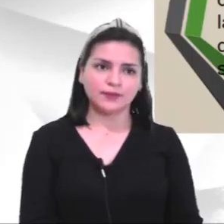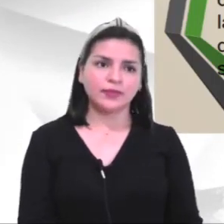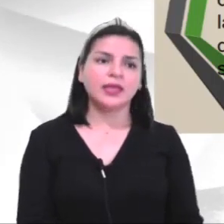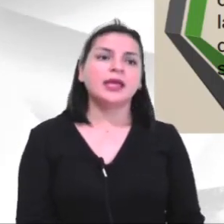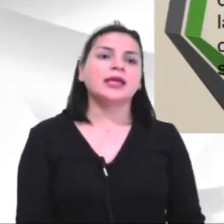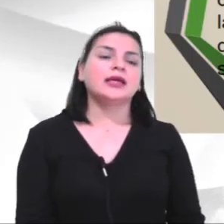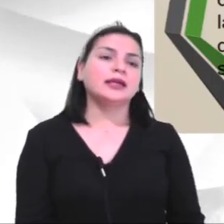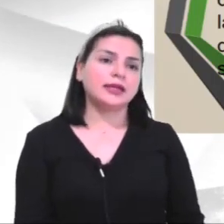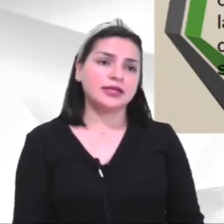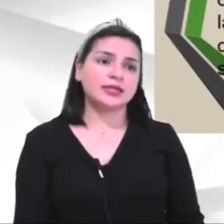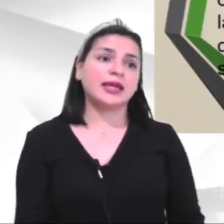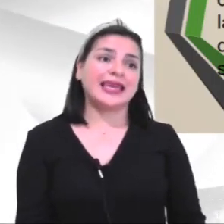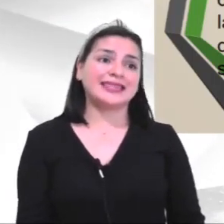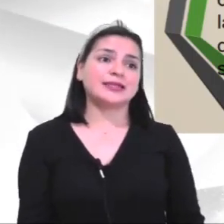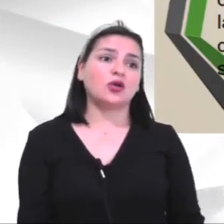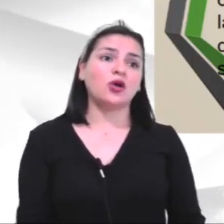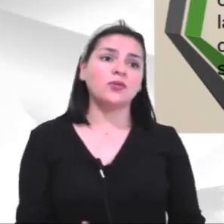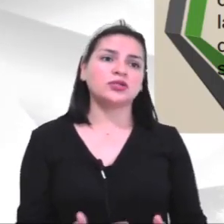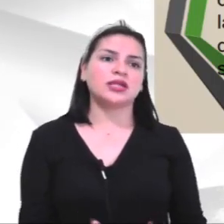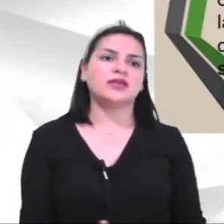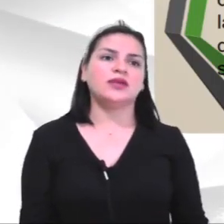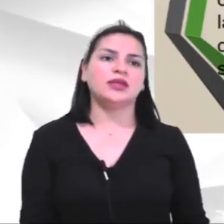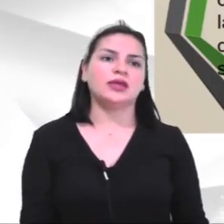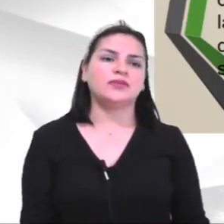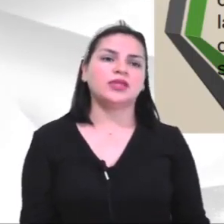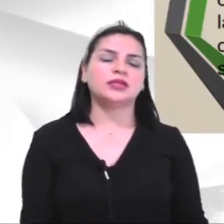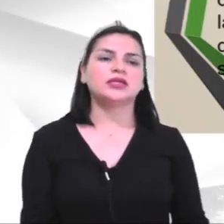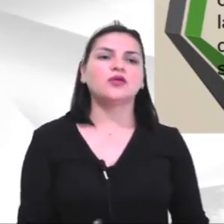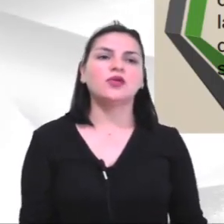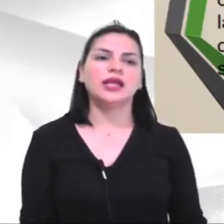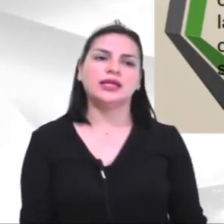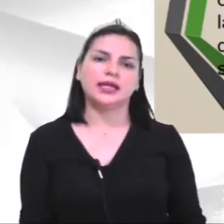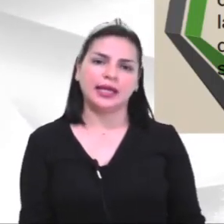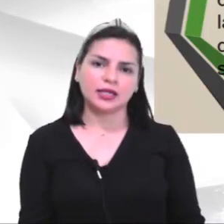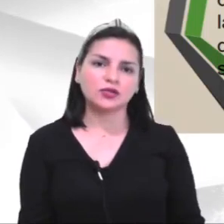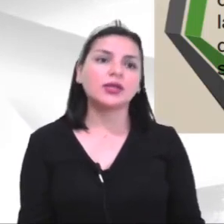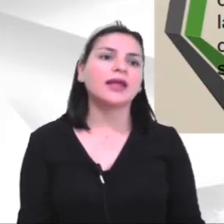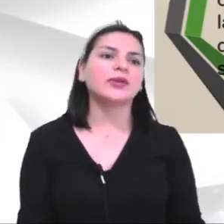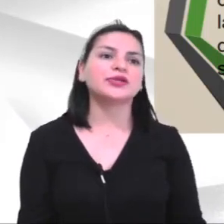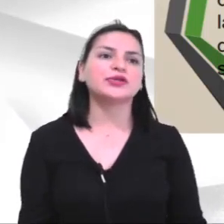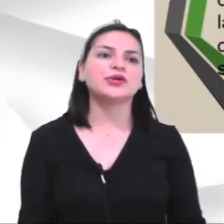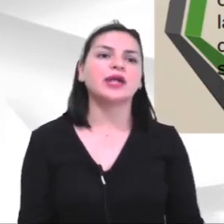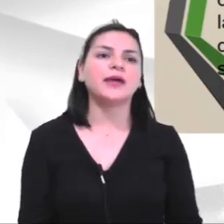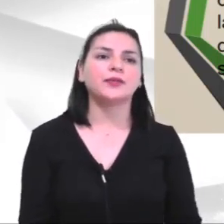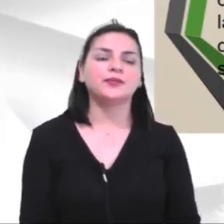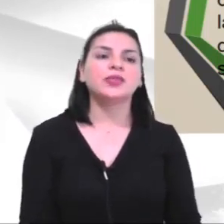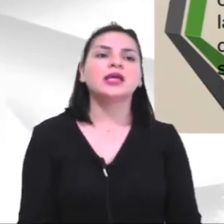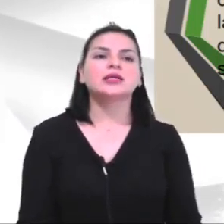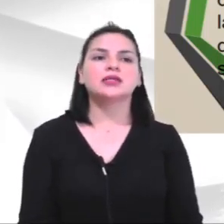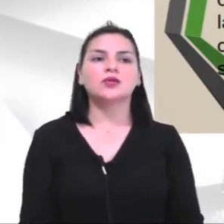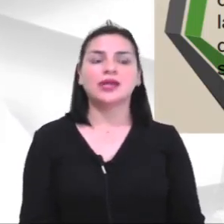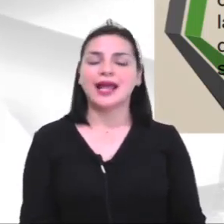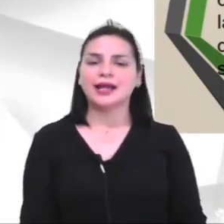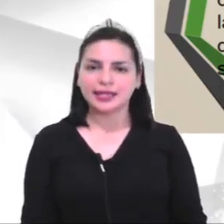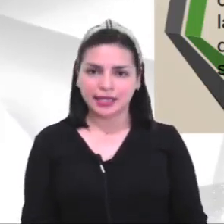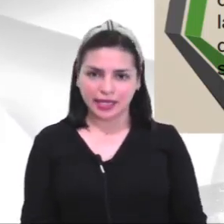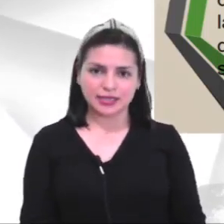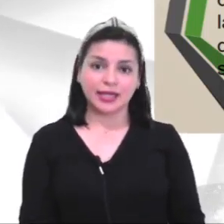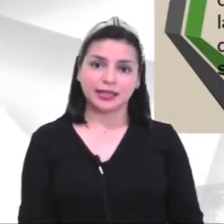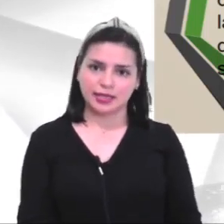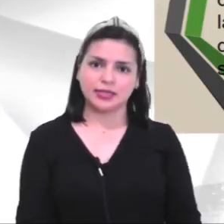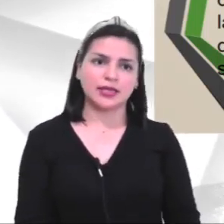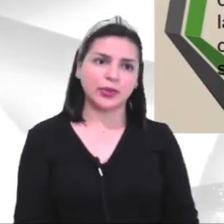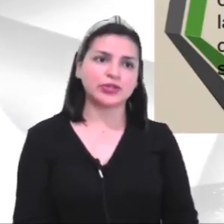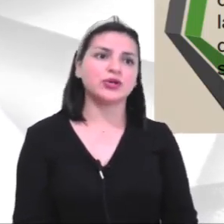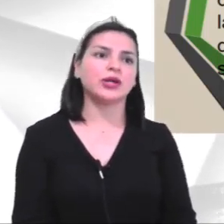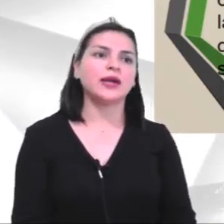social que dice que es cómo se divide según el ingreso de la persona, según la riqueza